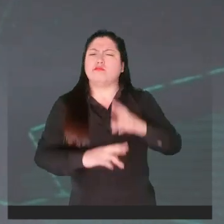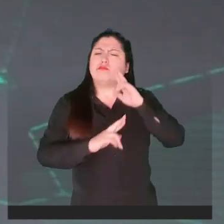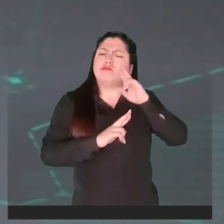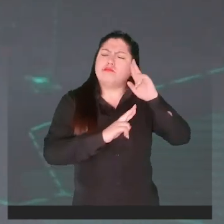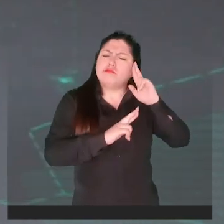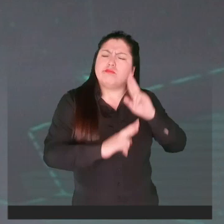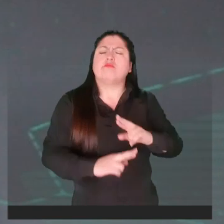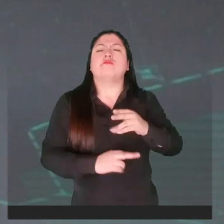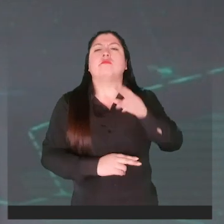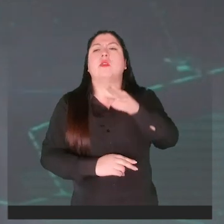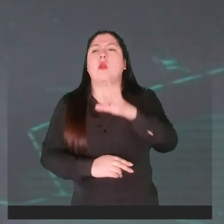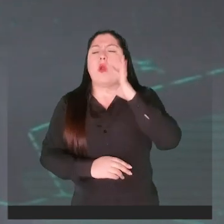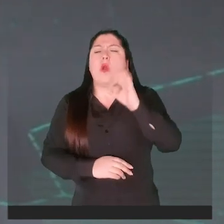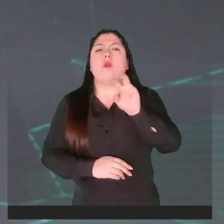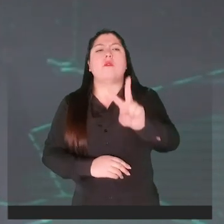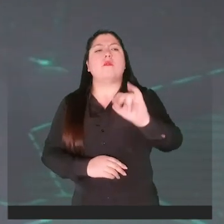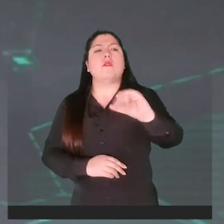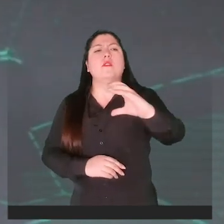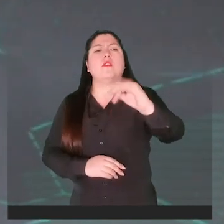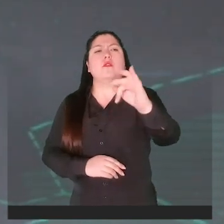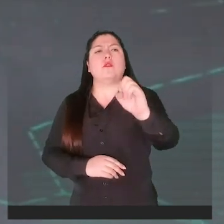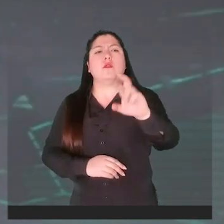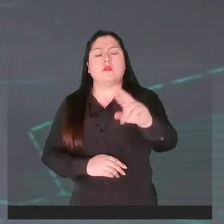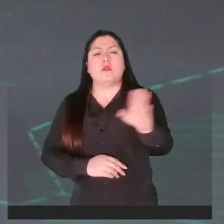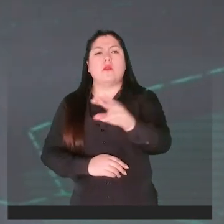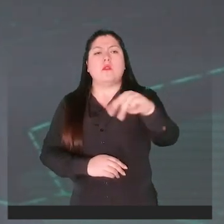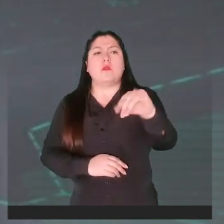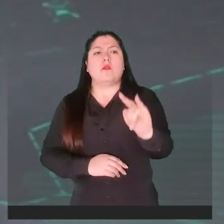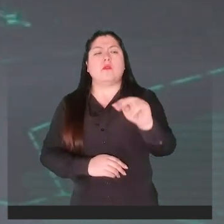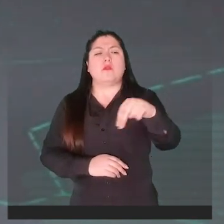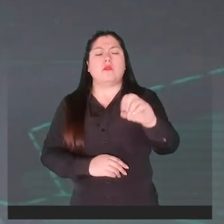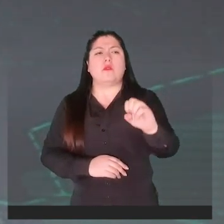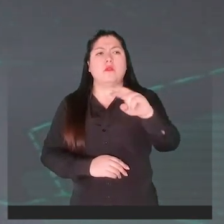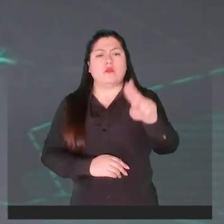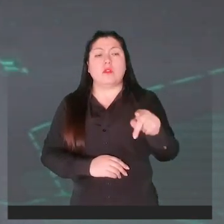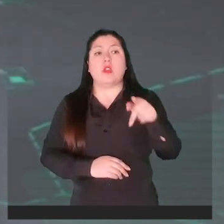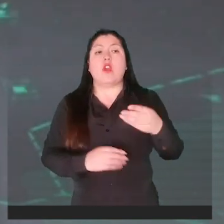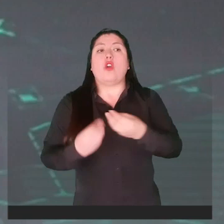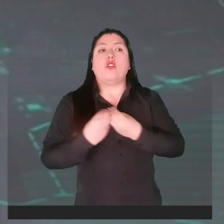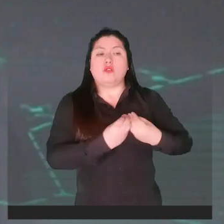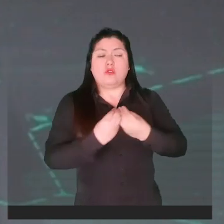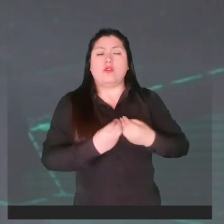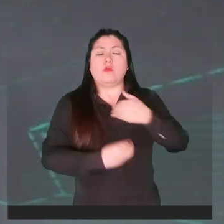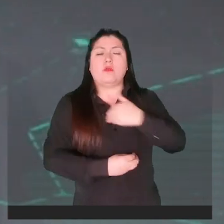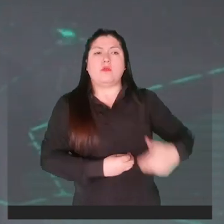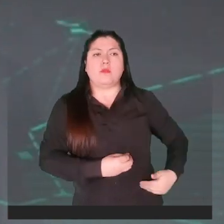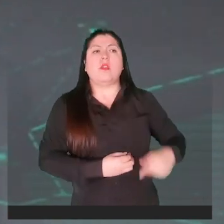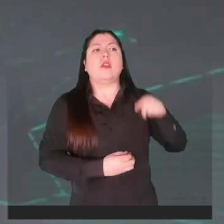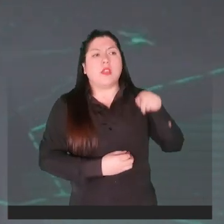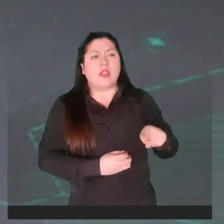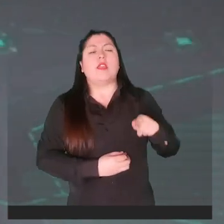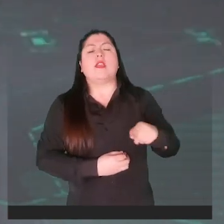hacer un gran reconocimiento hoy al doctor Víctor Muñoz, el consejero presidencial para la transformación digital y